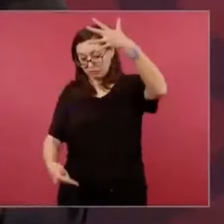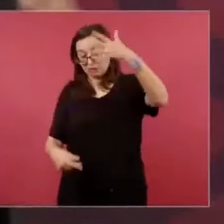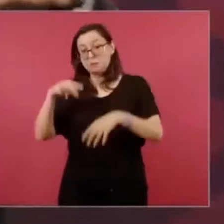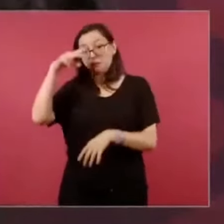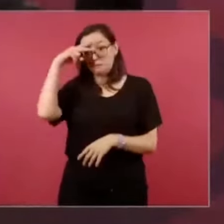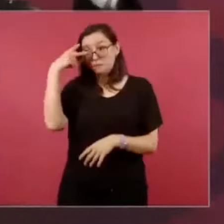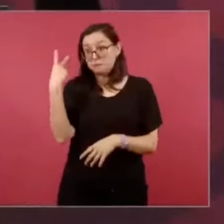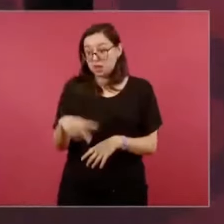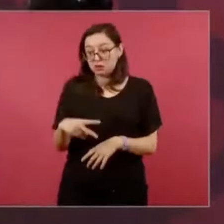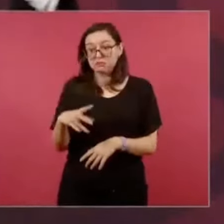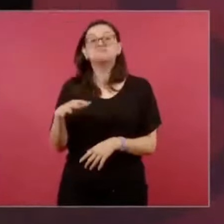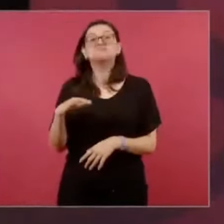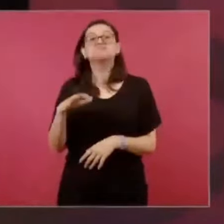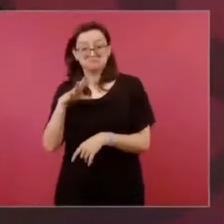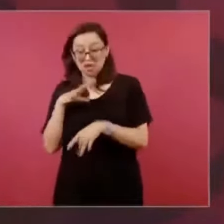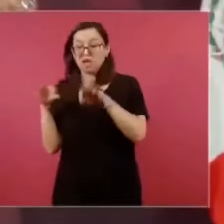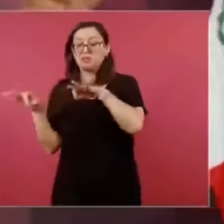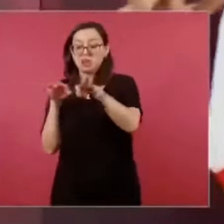También todo eso